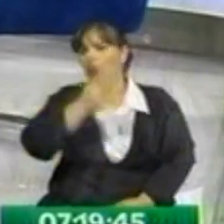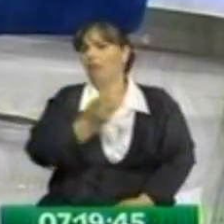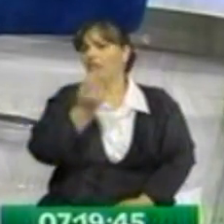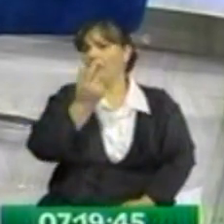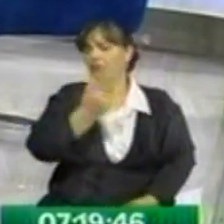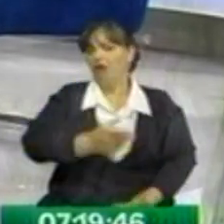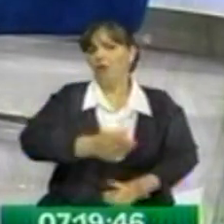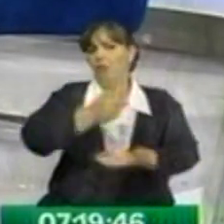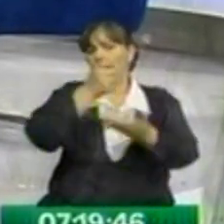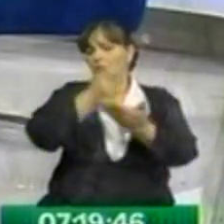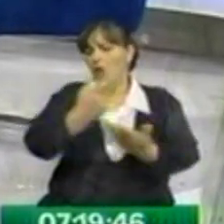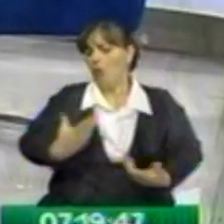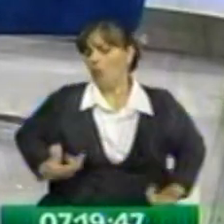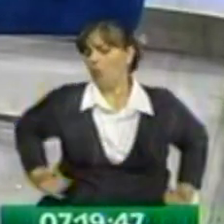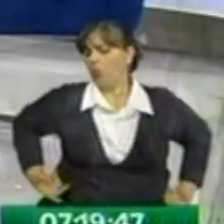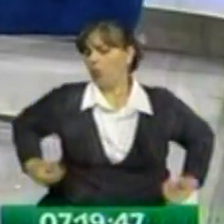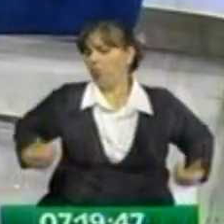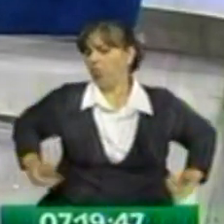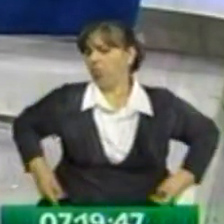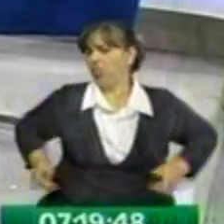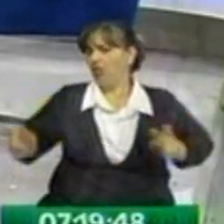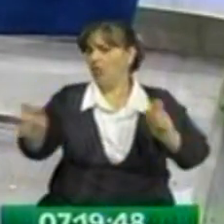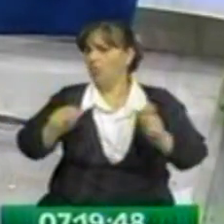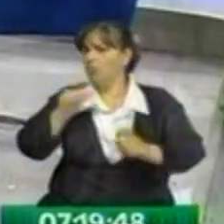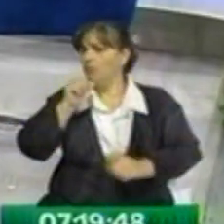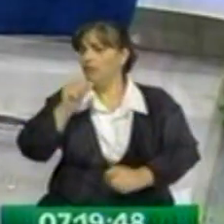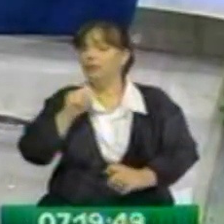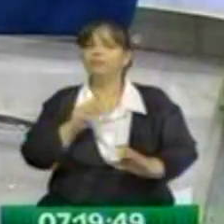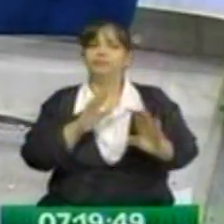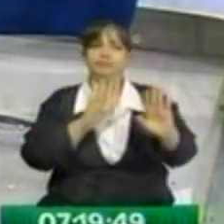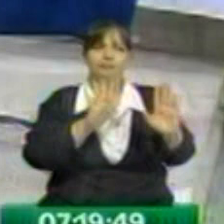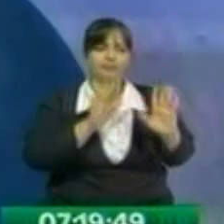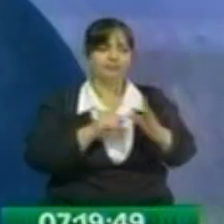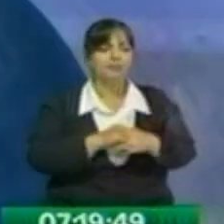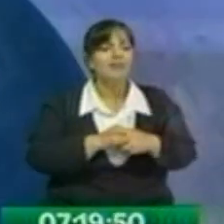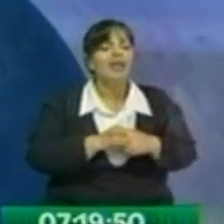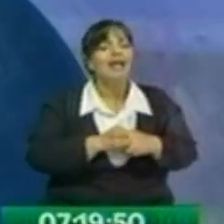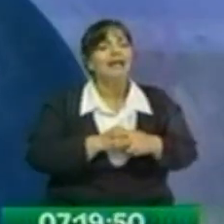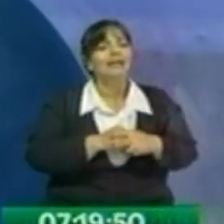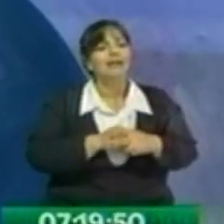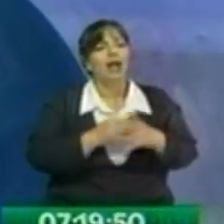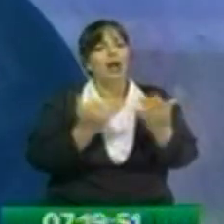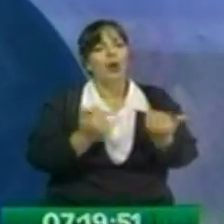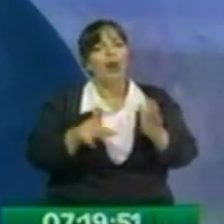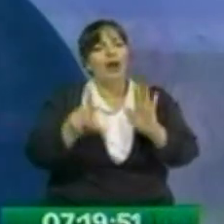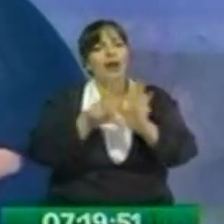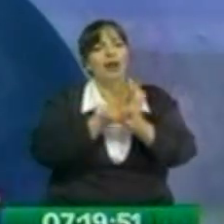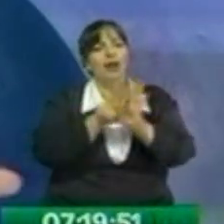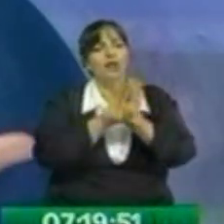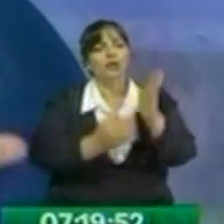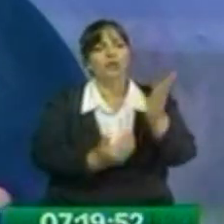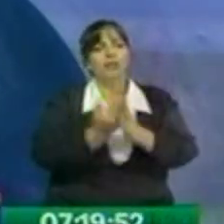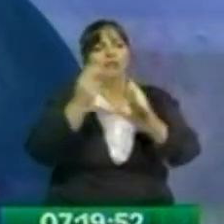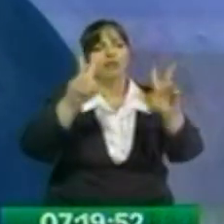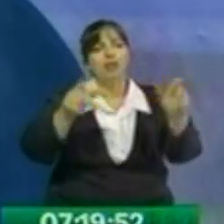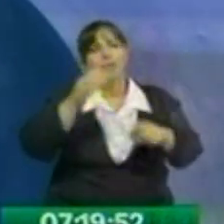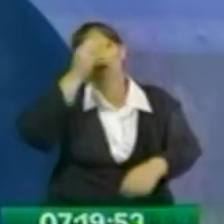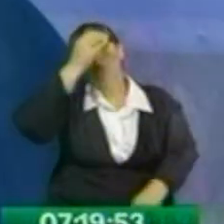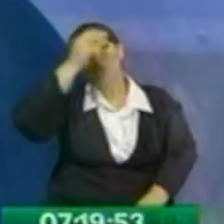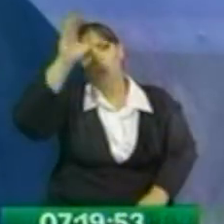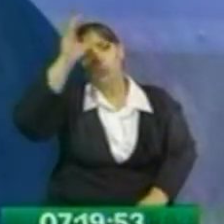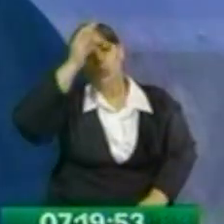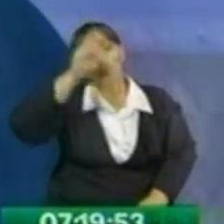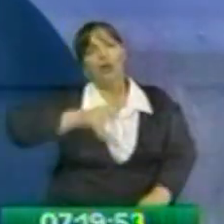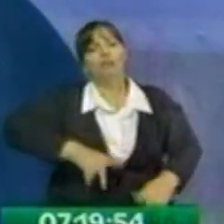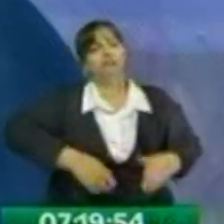la instrumentalización que permita cumplir esta ley, pero con este convenio hemos desarrollado un mecanismo de control mediante el cual,